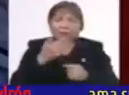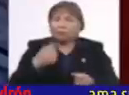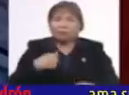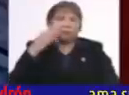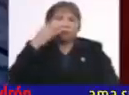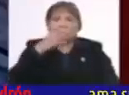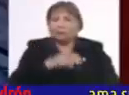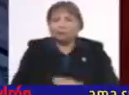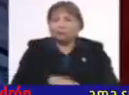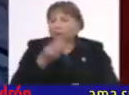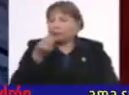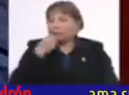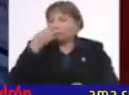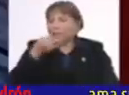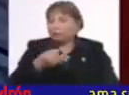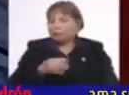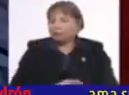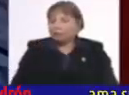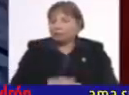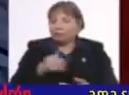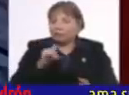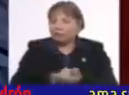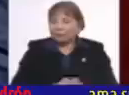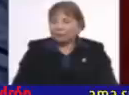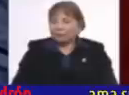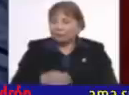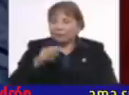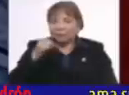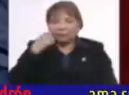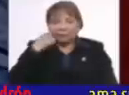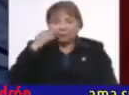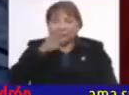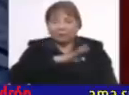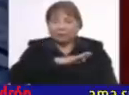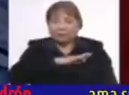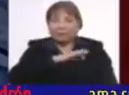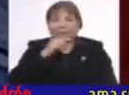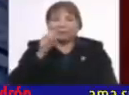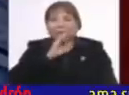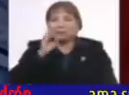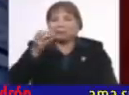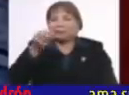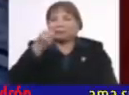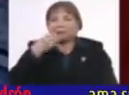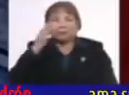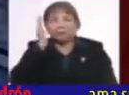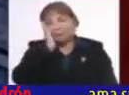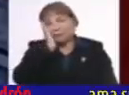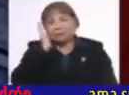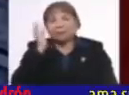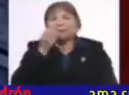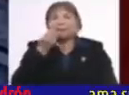fui por la sencilla razón que de miércoles para jueves ni siquiera me pude acostar